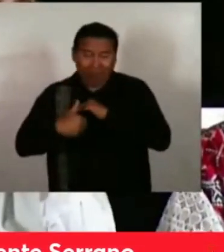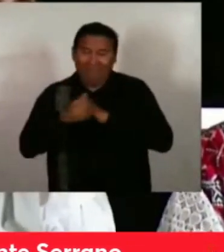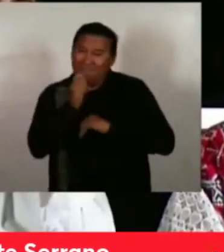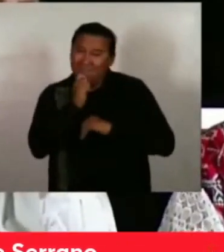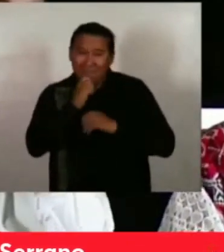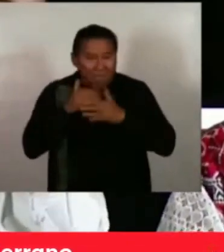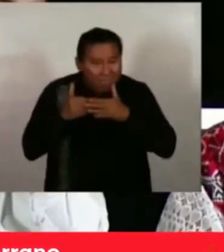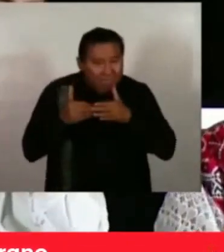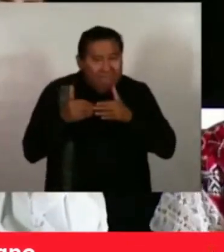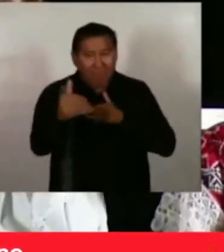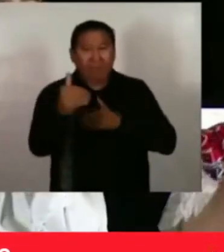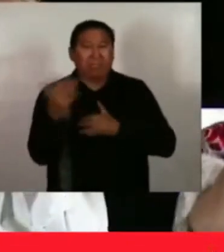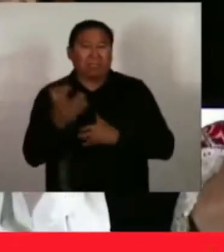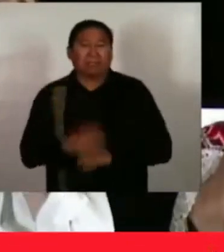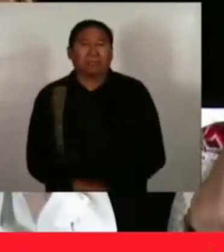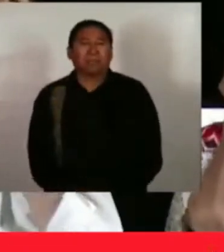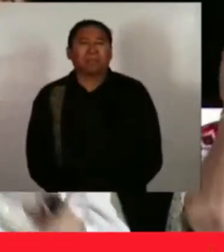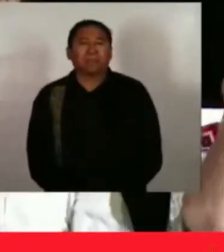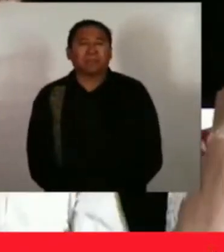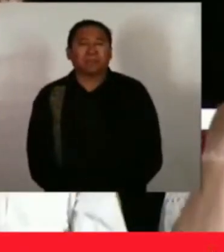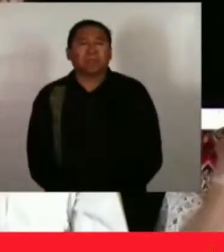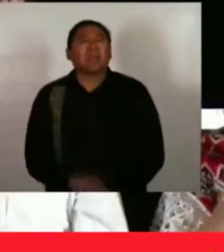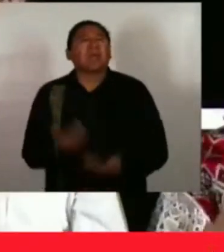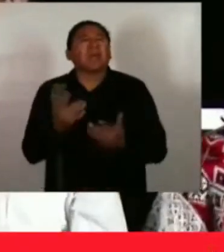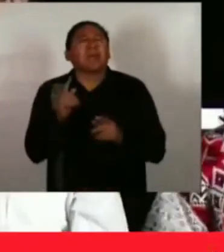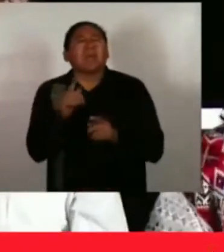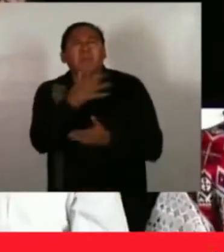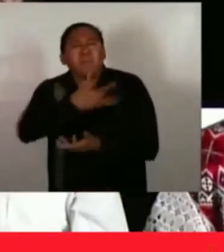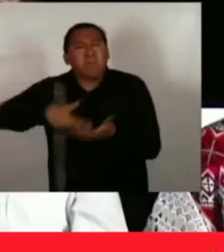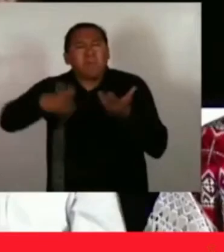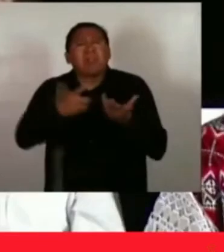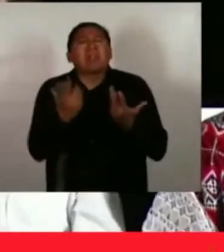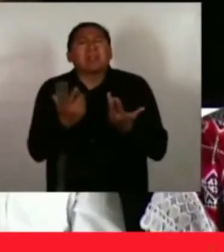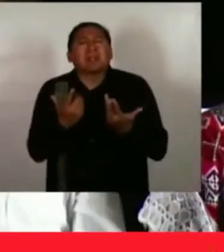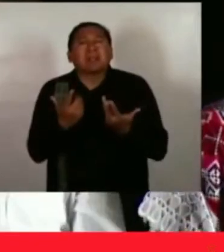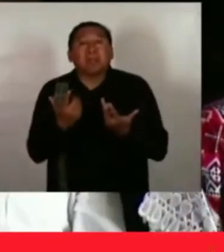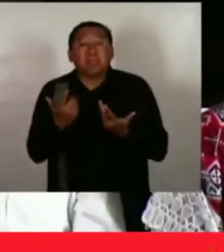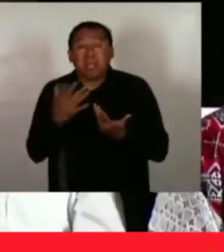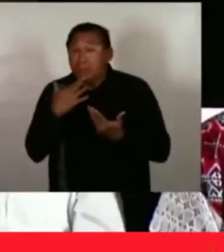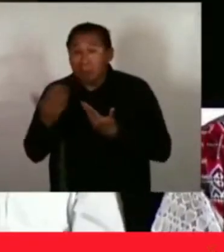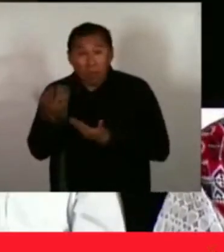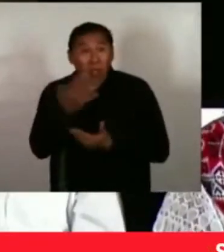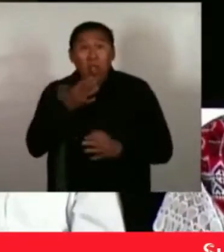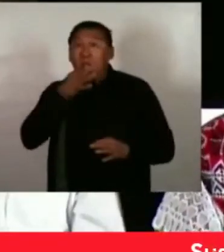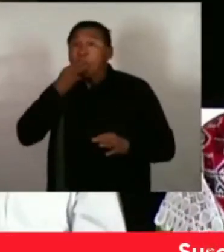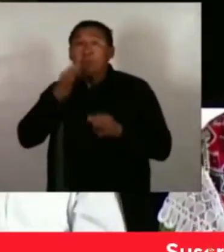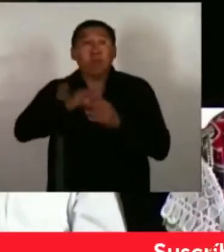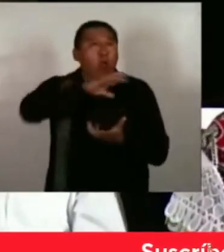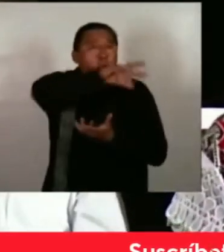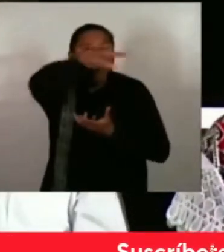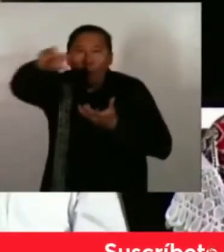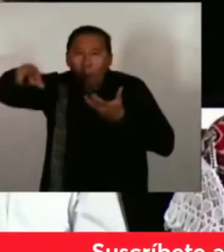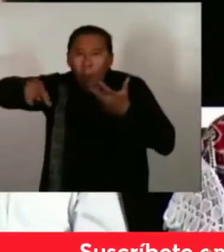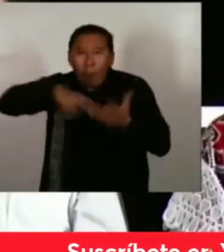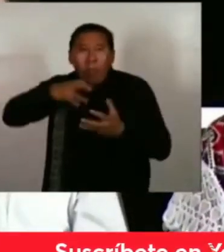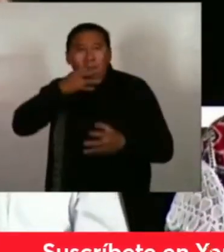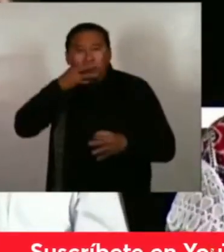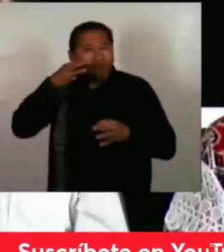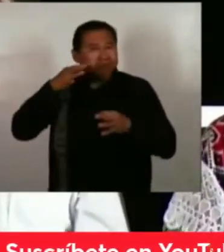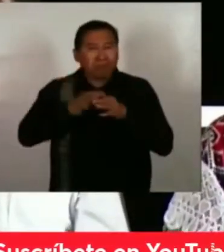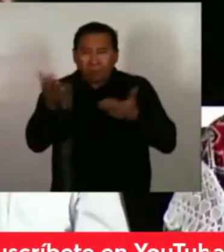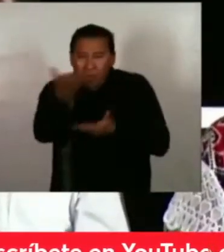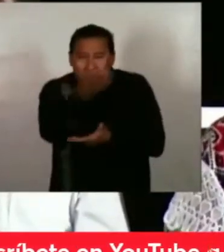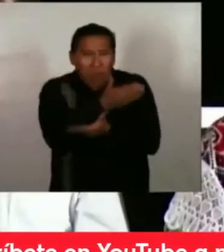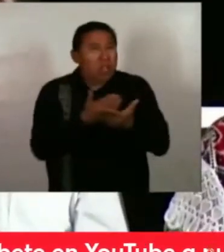nos corresponde. Y digo nos corresponde, no me corresponde, nos corresponde, porque esta